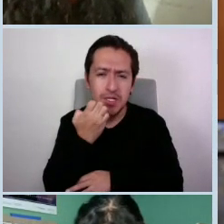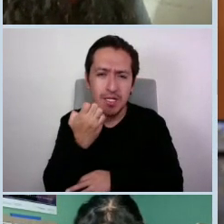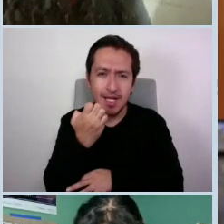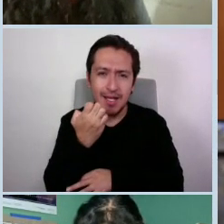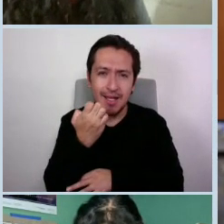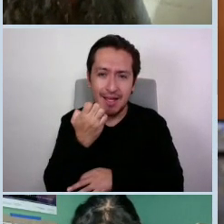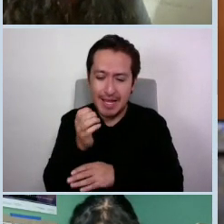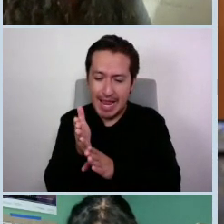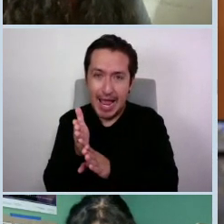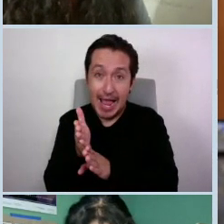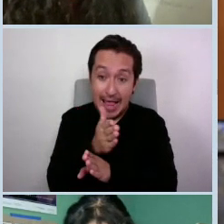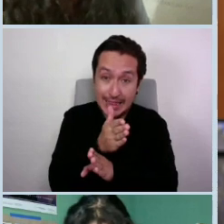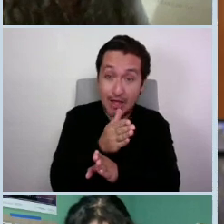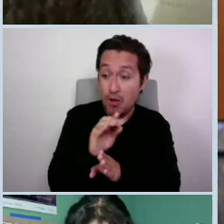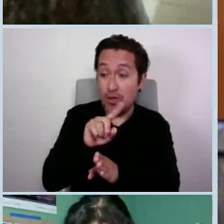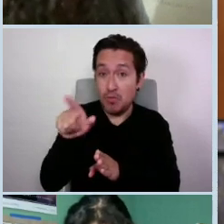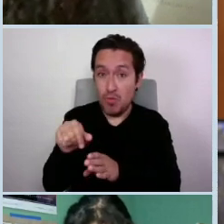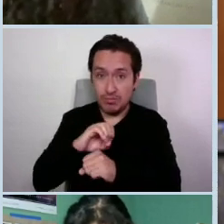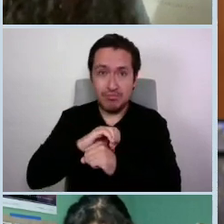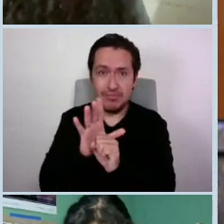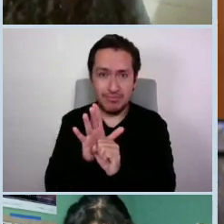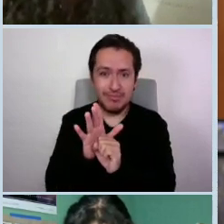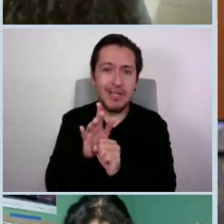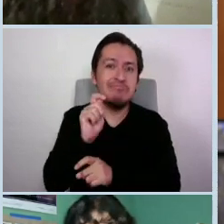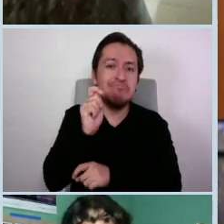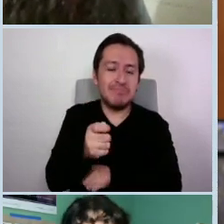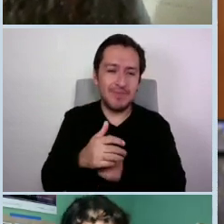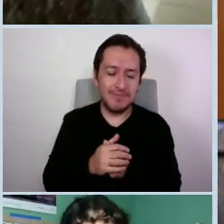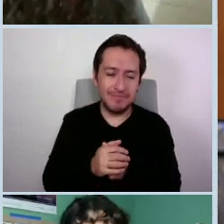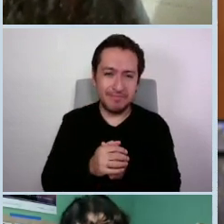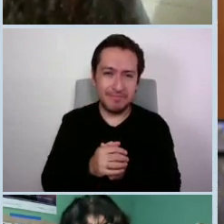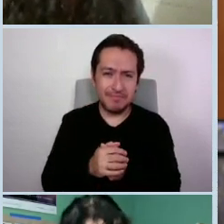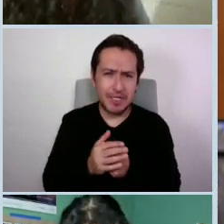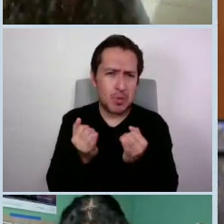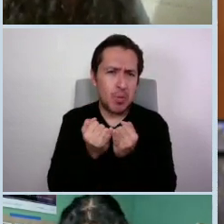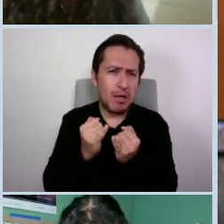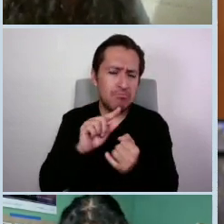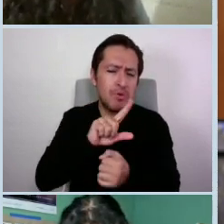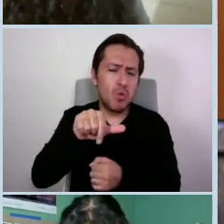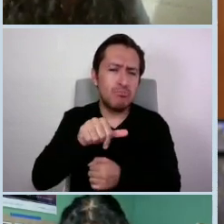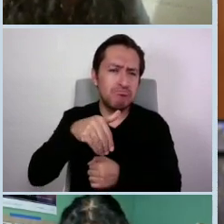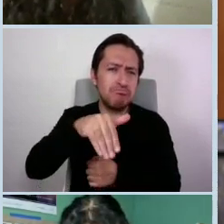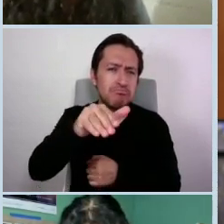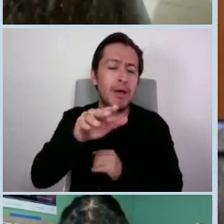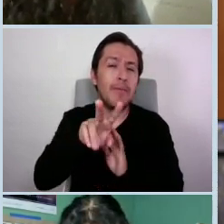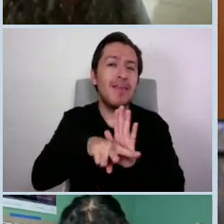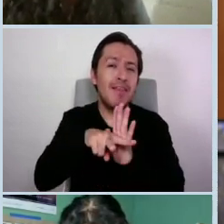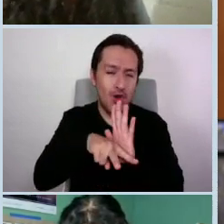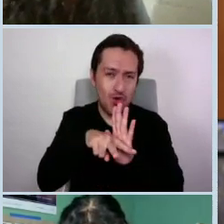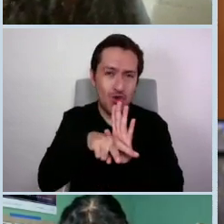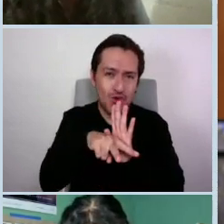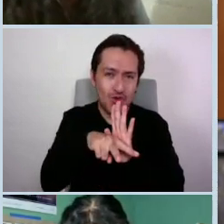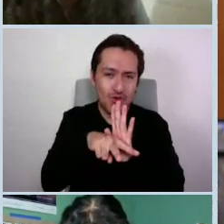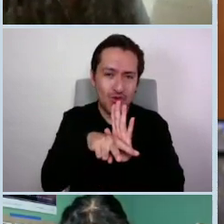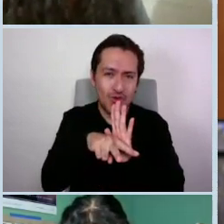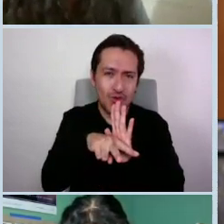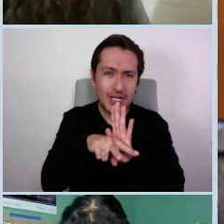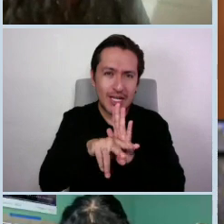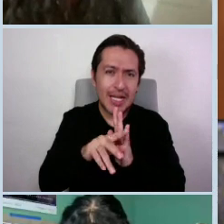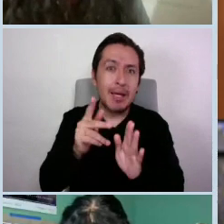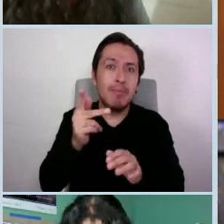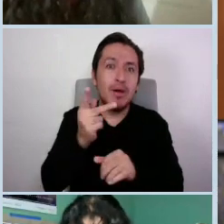y también este como veremos en un videíto un poco más adelante de regresar a la presencialidad con